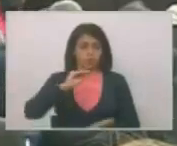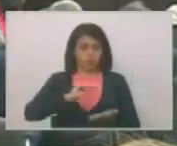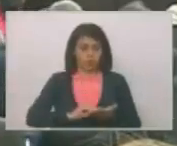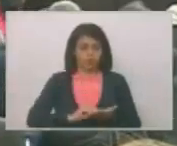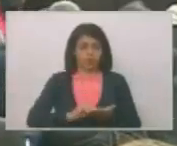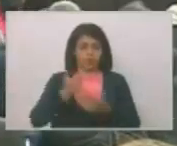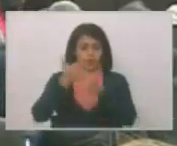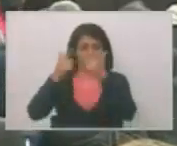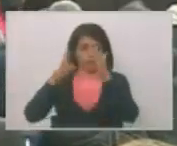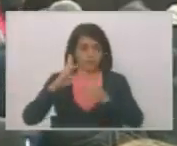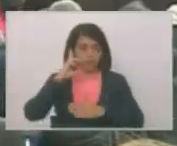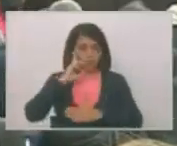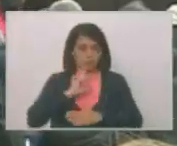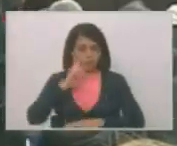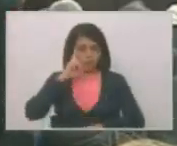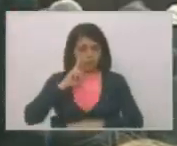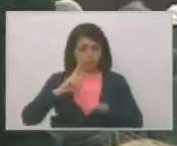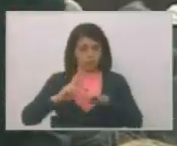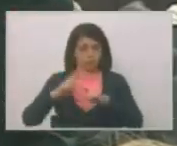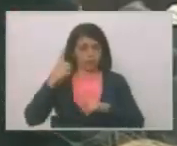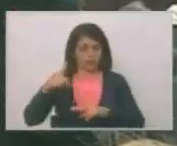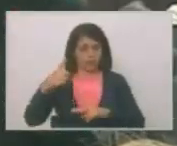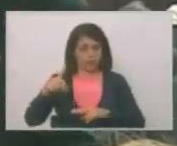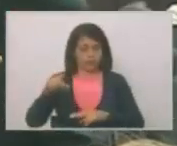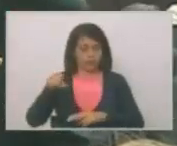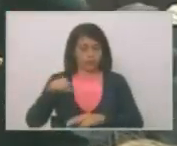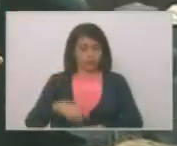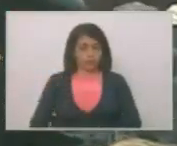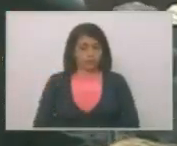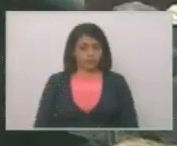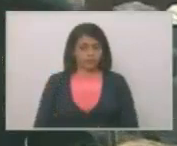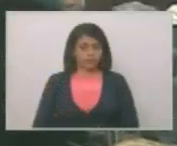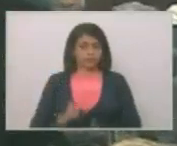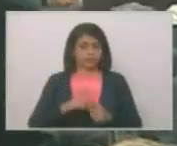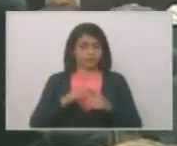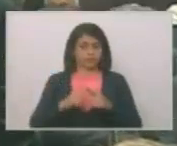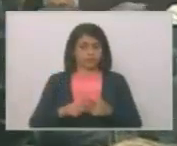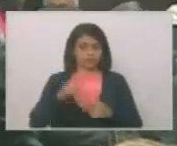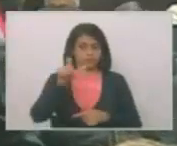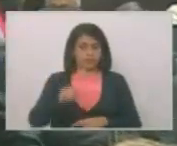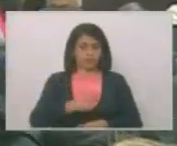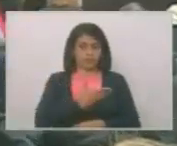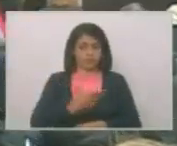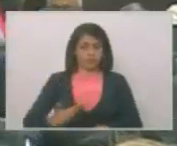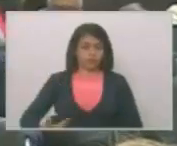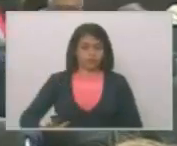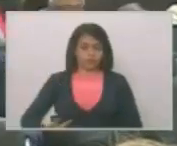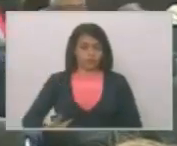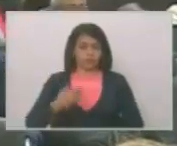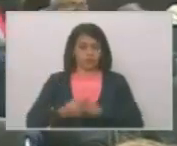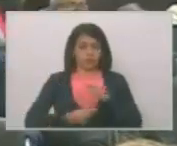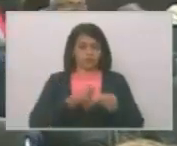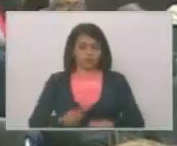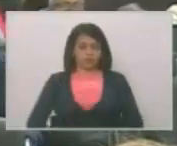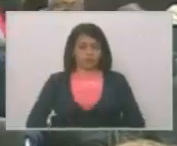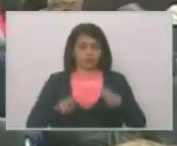al padre libertador se le confirió el título en Derecho. En ese sentido, ciudadano presidente, le hacemos